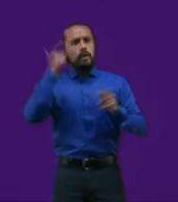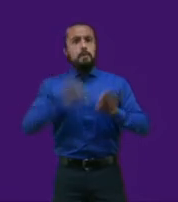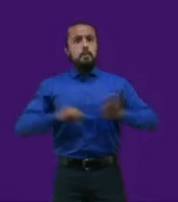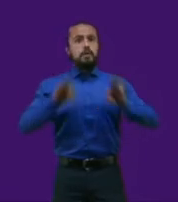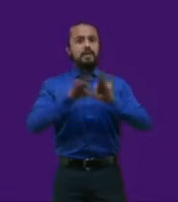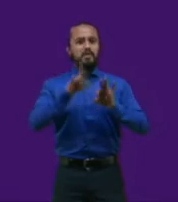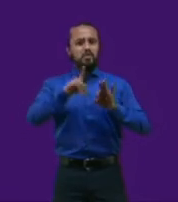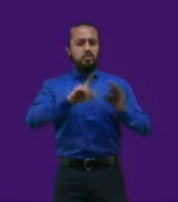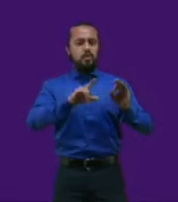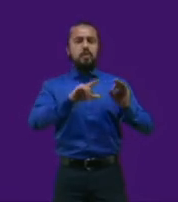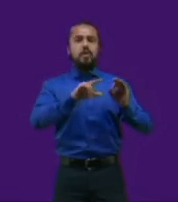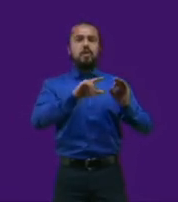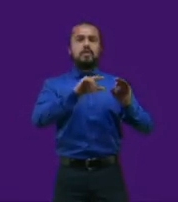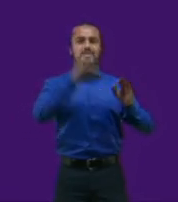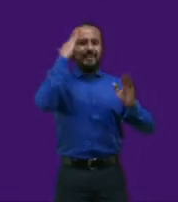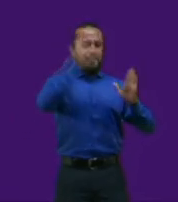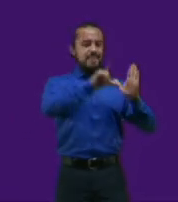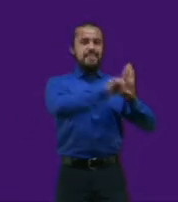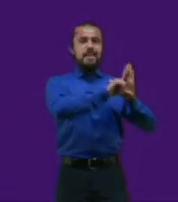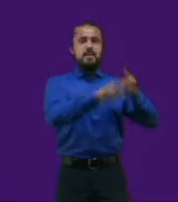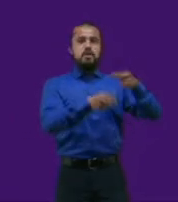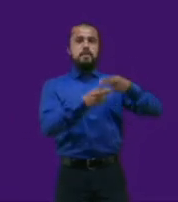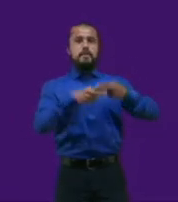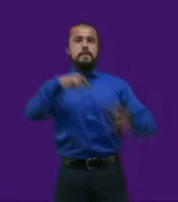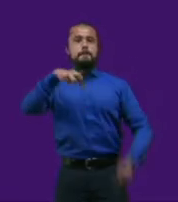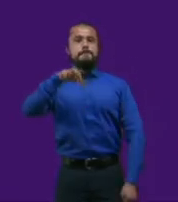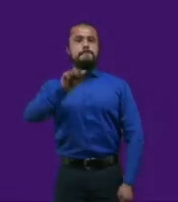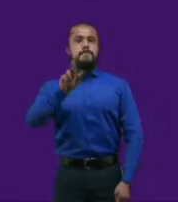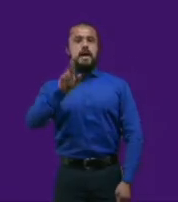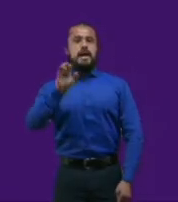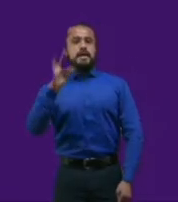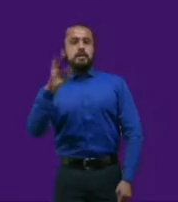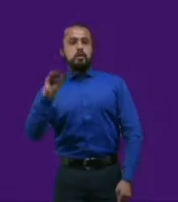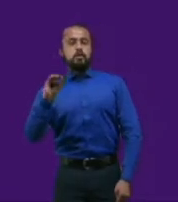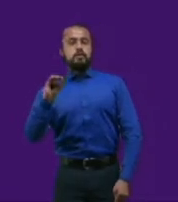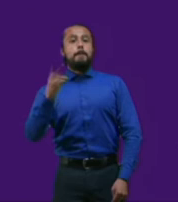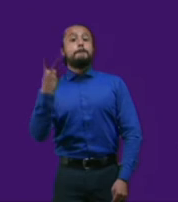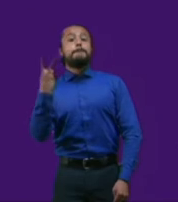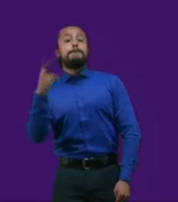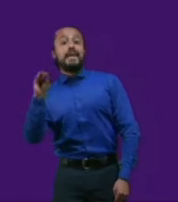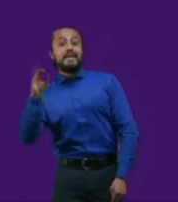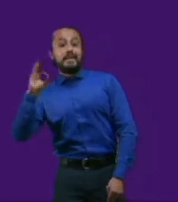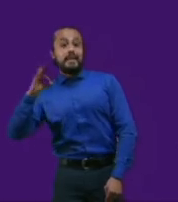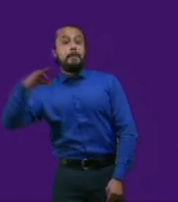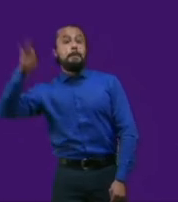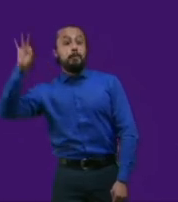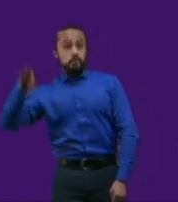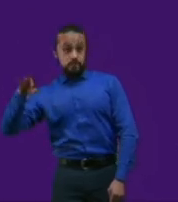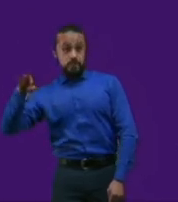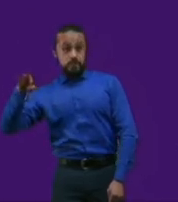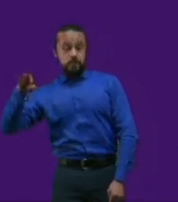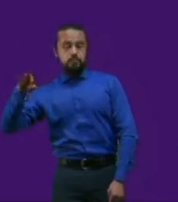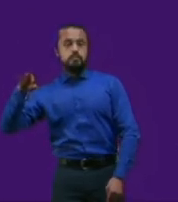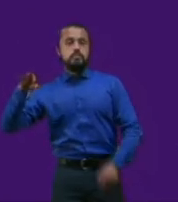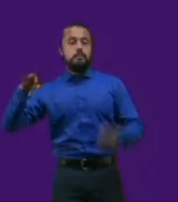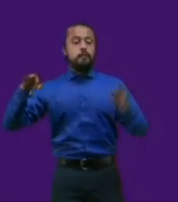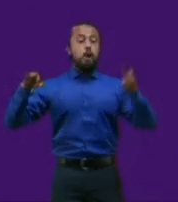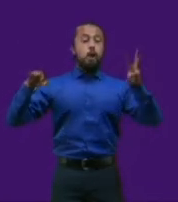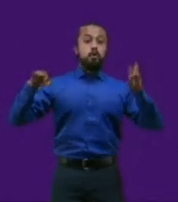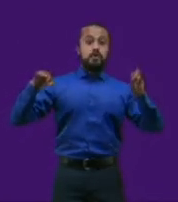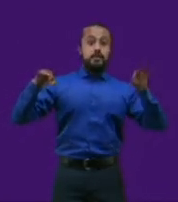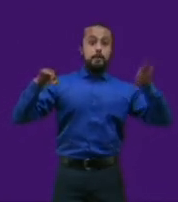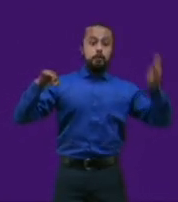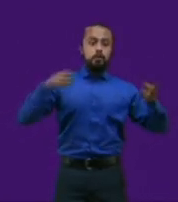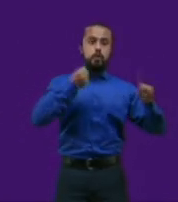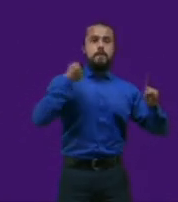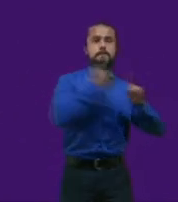o sea, como que 20% de esfuerzo y de acciones me generan el 80% de impacto.